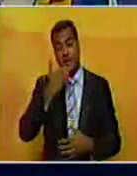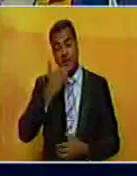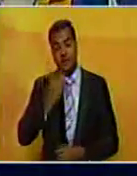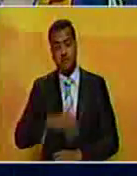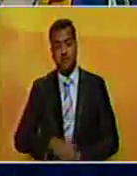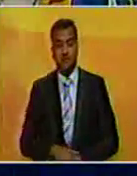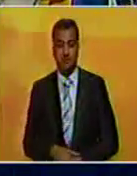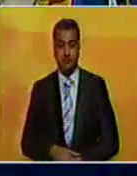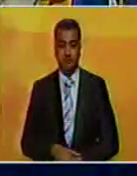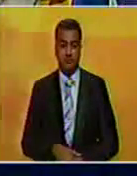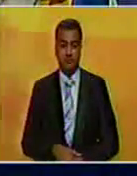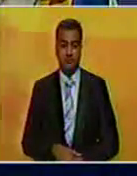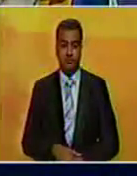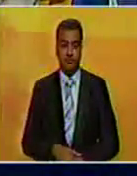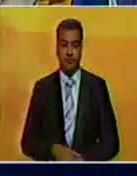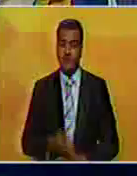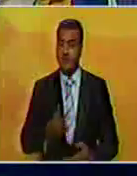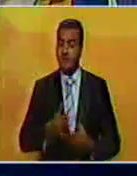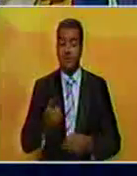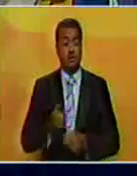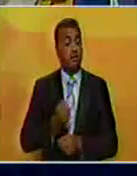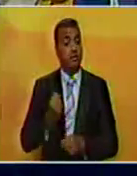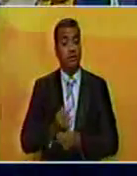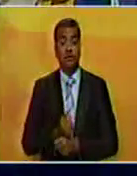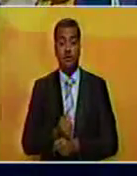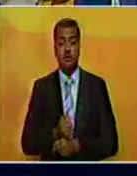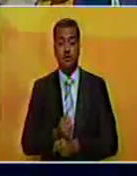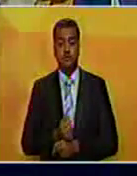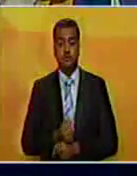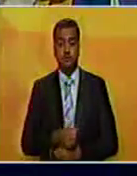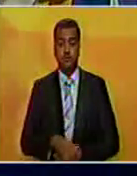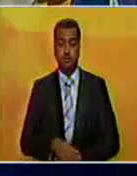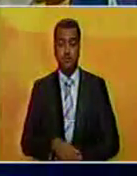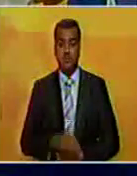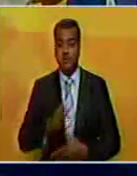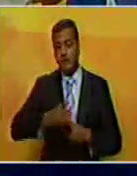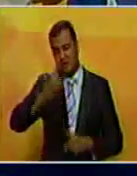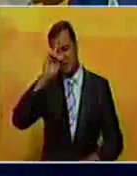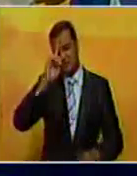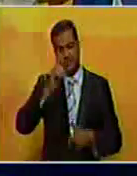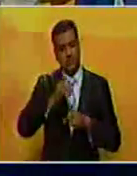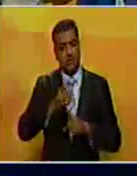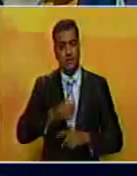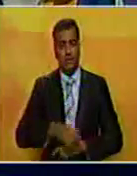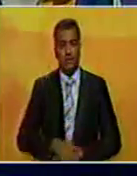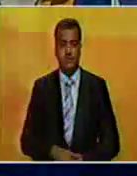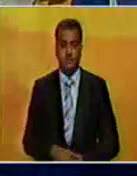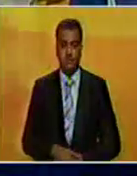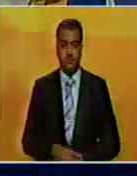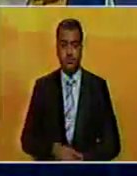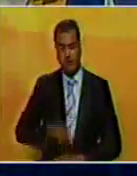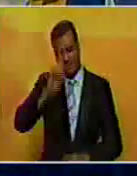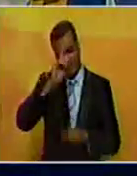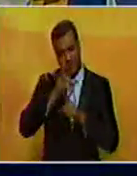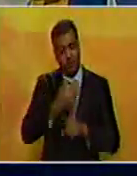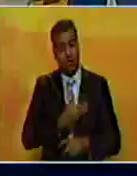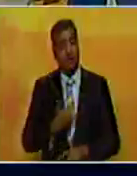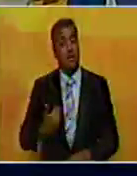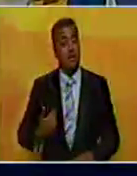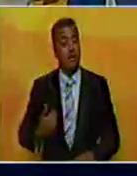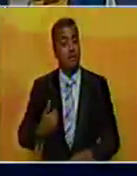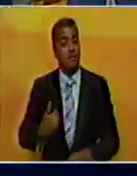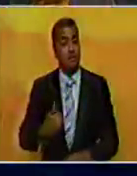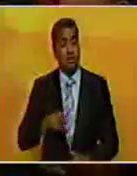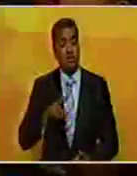maravillosa. Y nada, a seguir trabajando, a seguir enfocada en el objetivo y enfocada en lo que queremos, que es